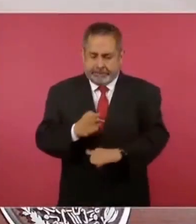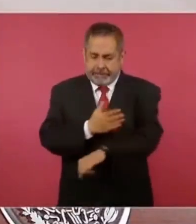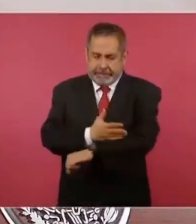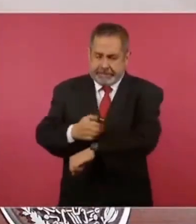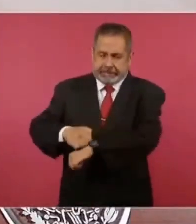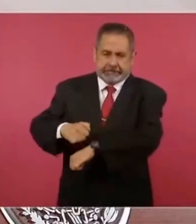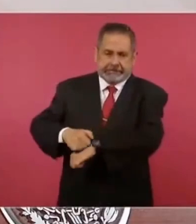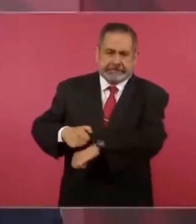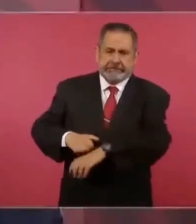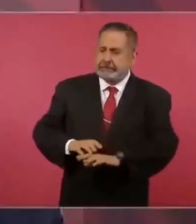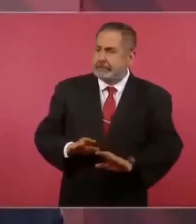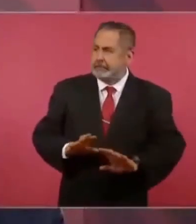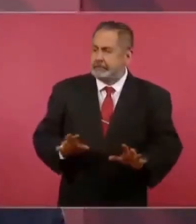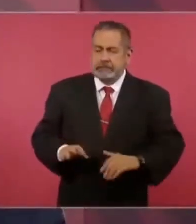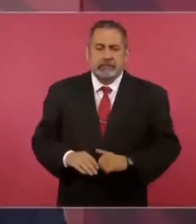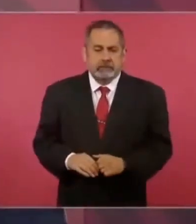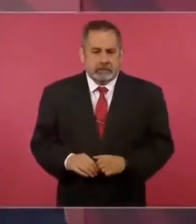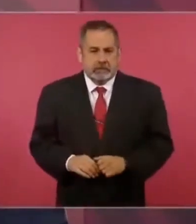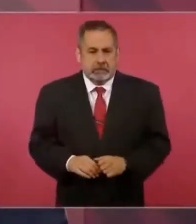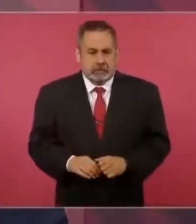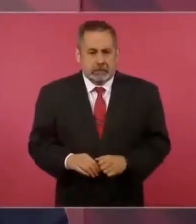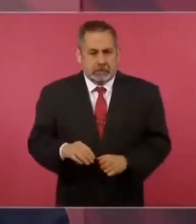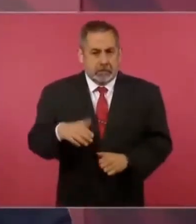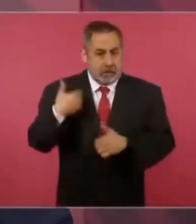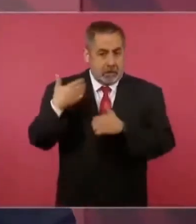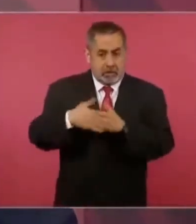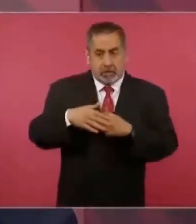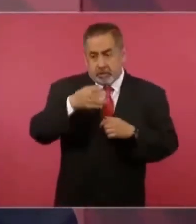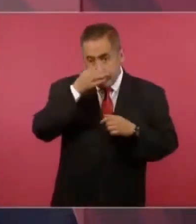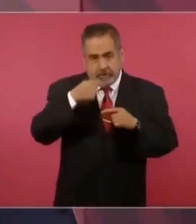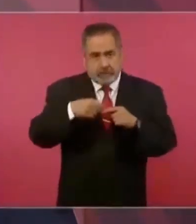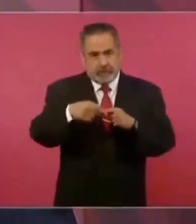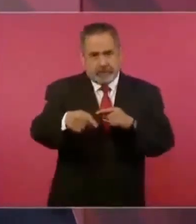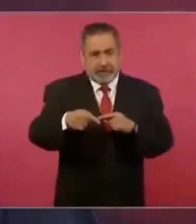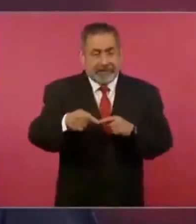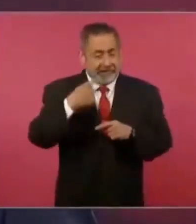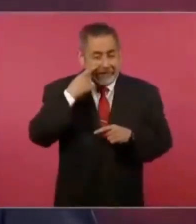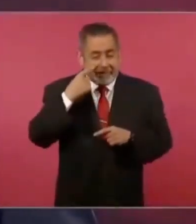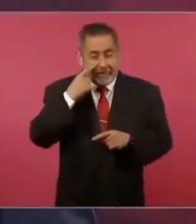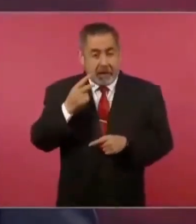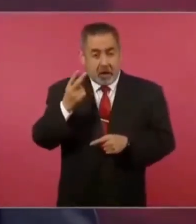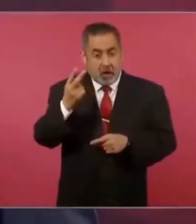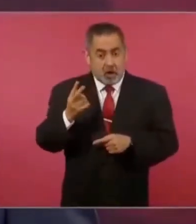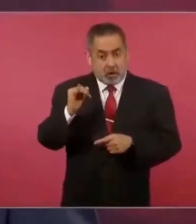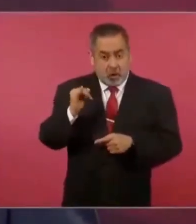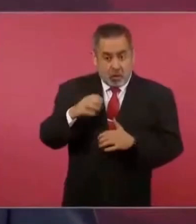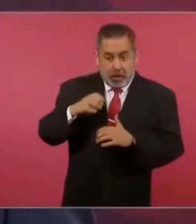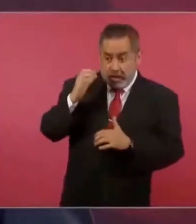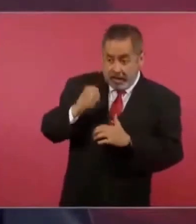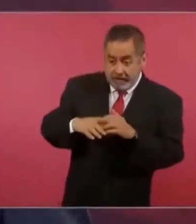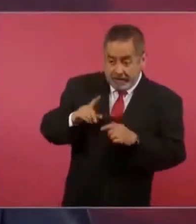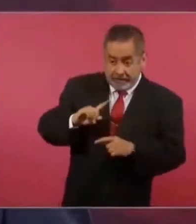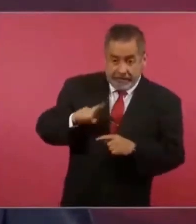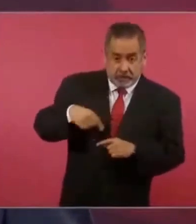mejor toco madera, pero ya vamos a hablar de eso, ya una vez que pase,